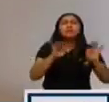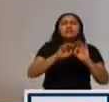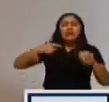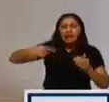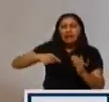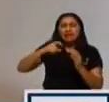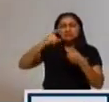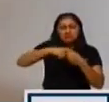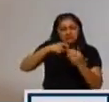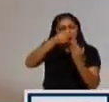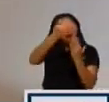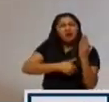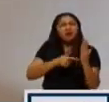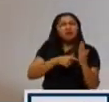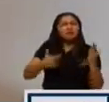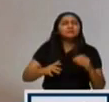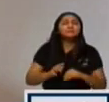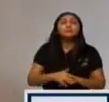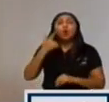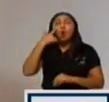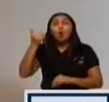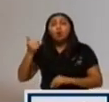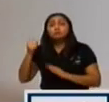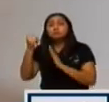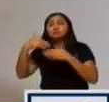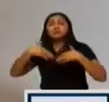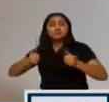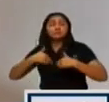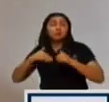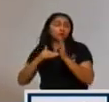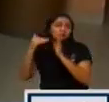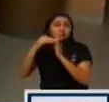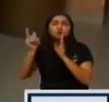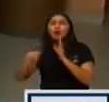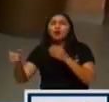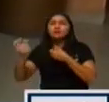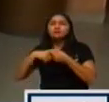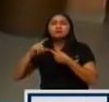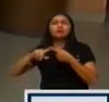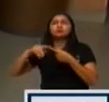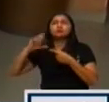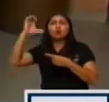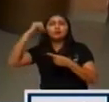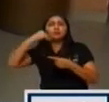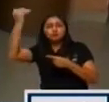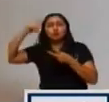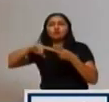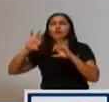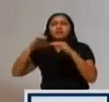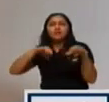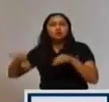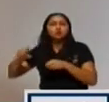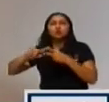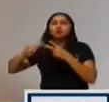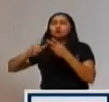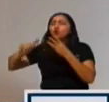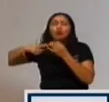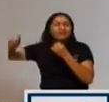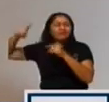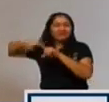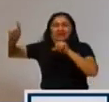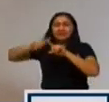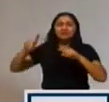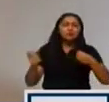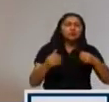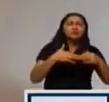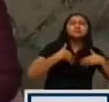El Sisben no es un programa social, no es régimen subsidiado de salud, no es Colombia Mayor, no es Familias en Acción. Es un sistema de información